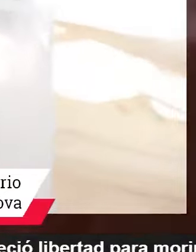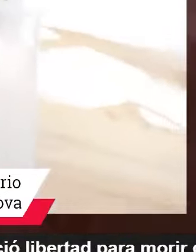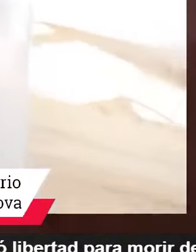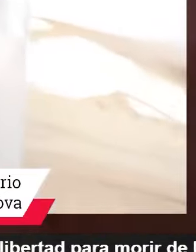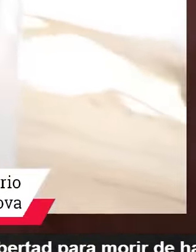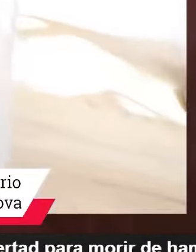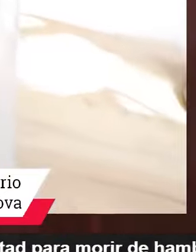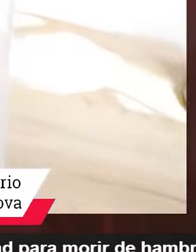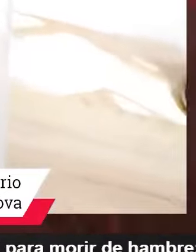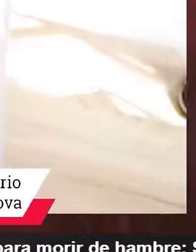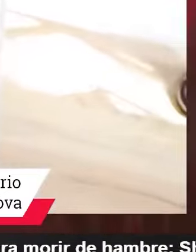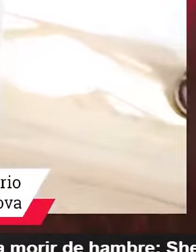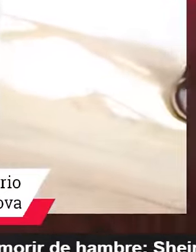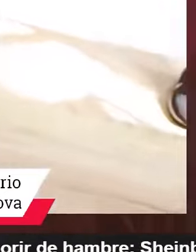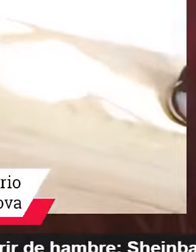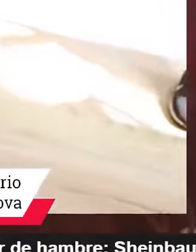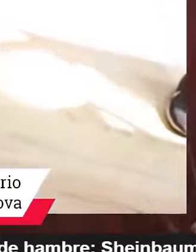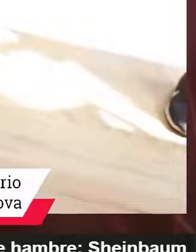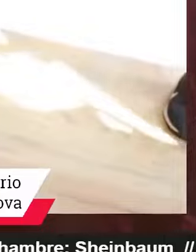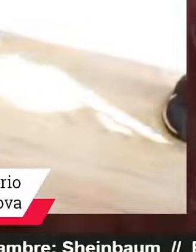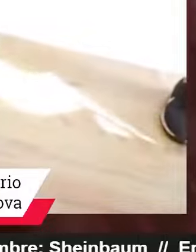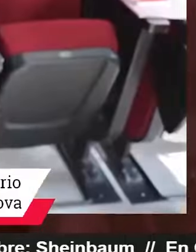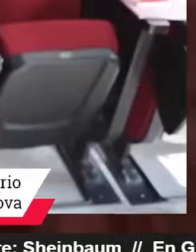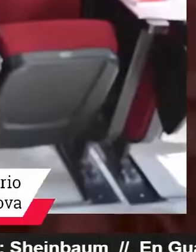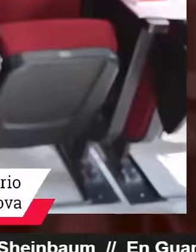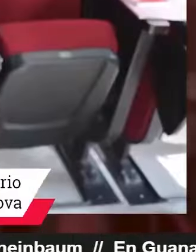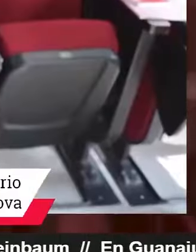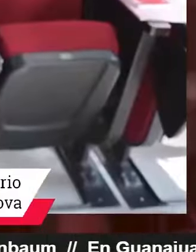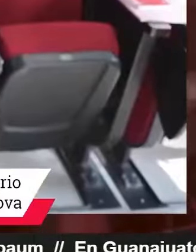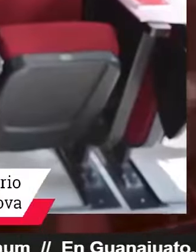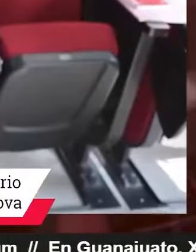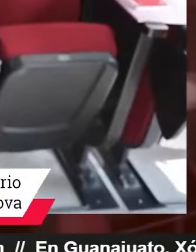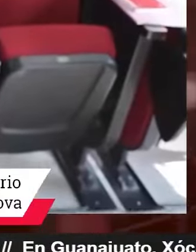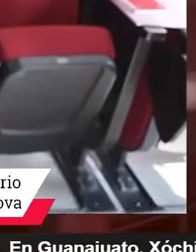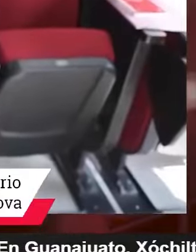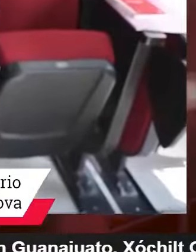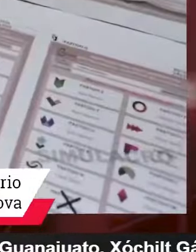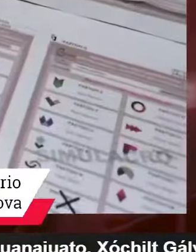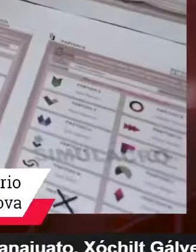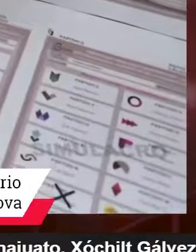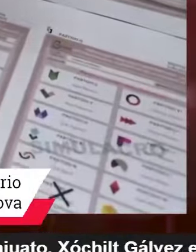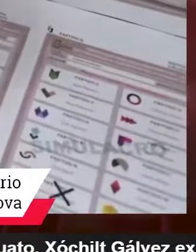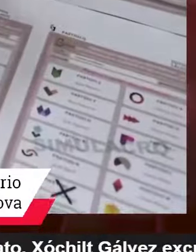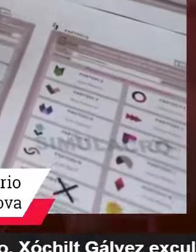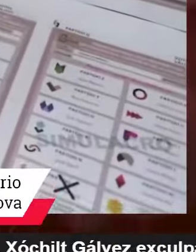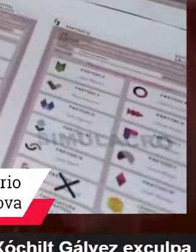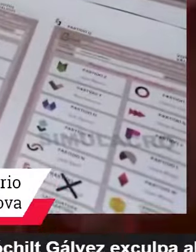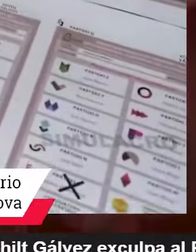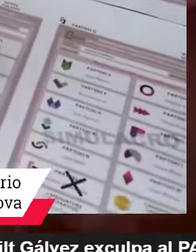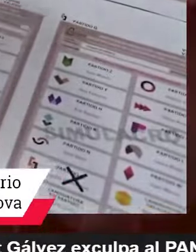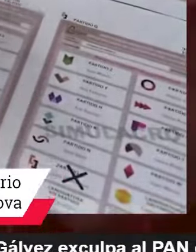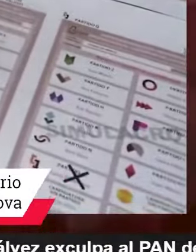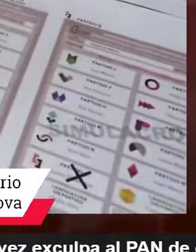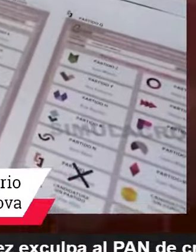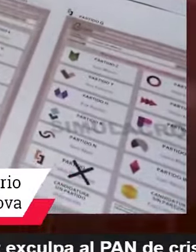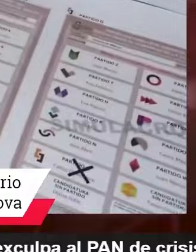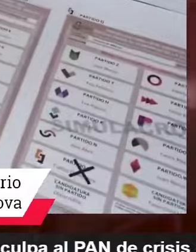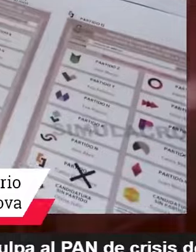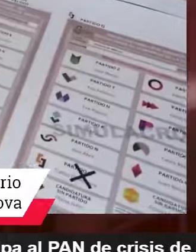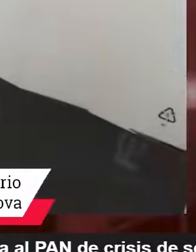interamericano de Derechos Humanos el programa de Naciones Unidas para el desarrollo y también el Instituto